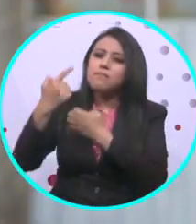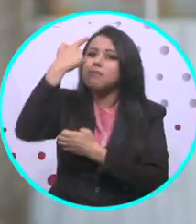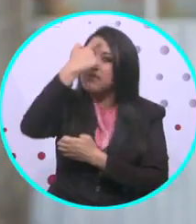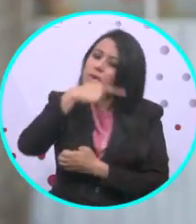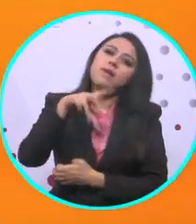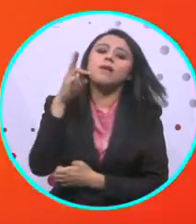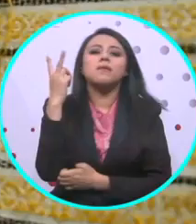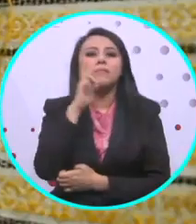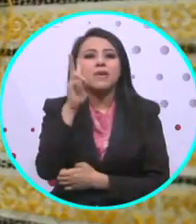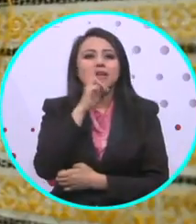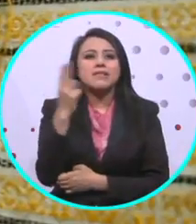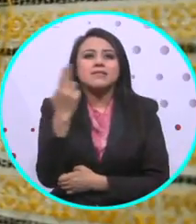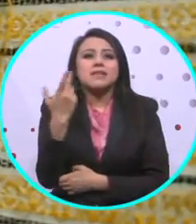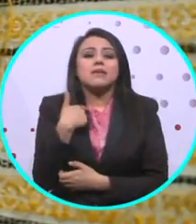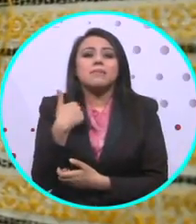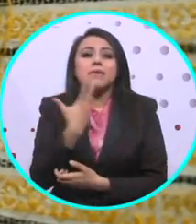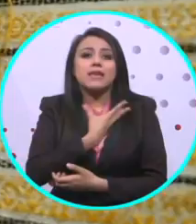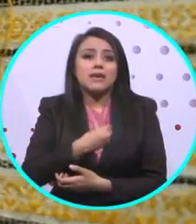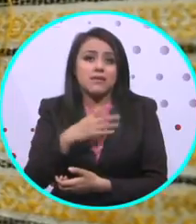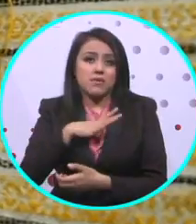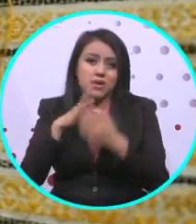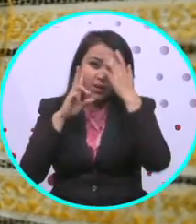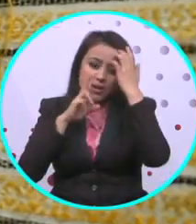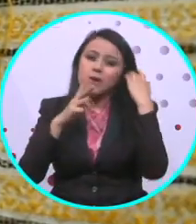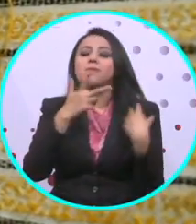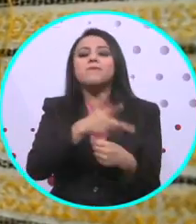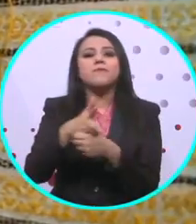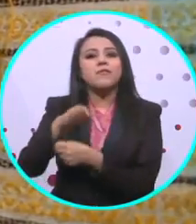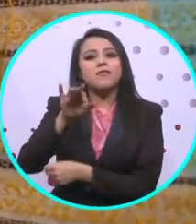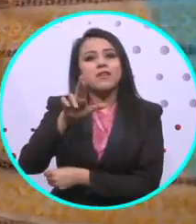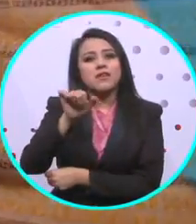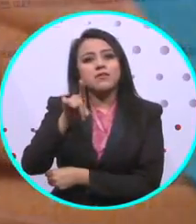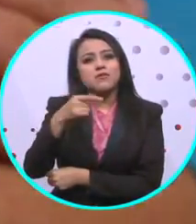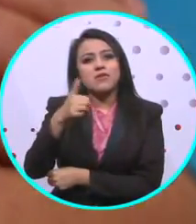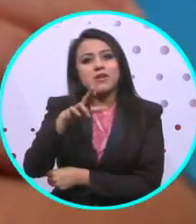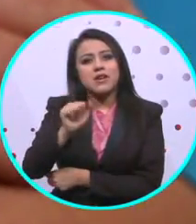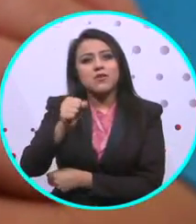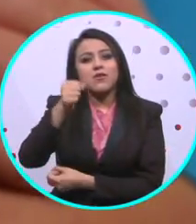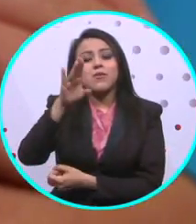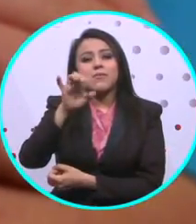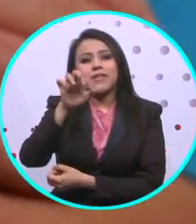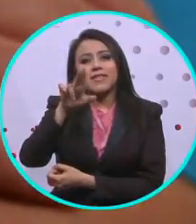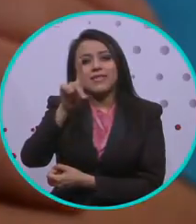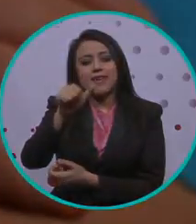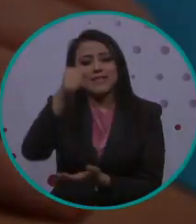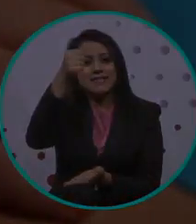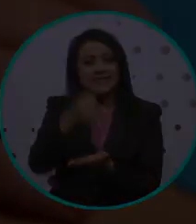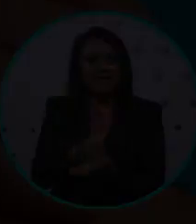lo que tiene mi niña. Con imágenes de Fernando Guerrero, para quien corresponda, Brenda Cervantes.